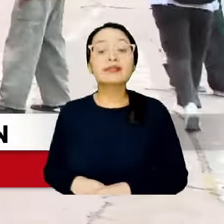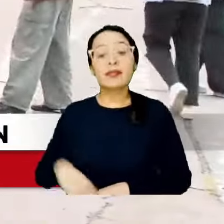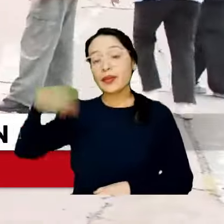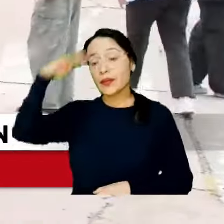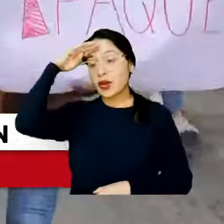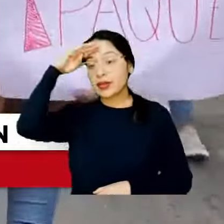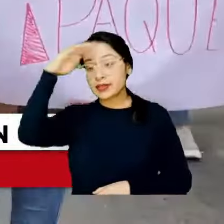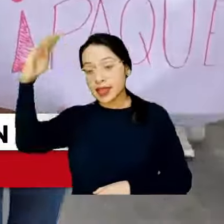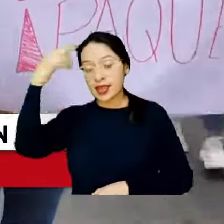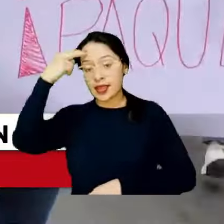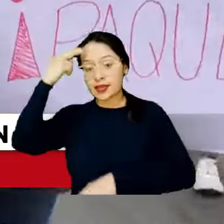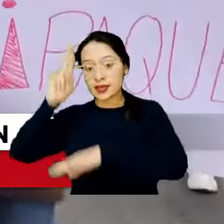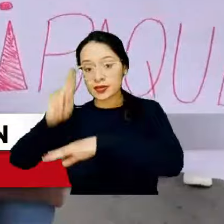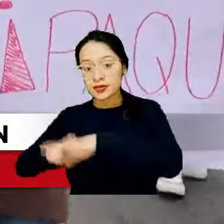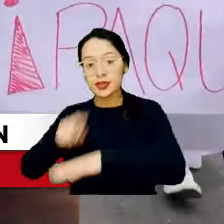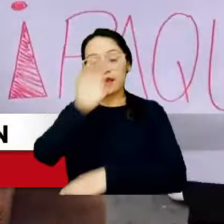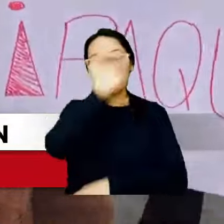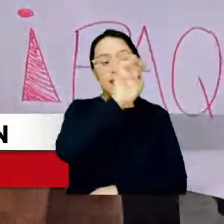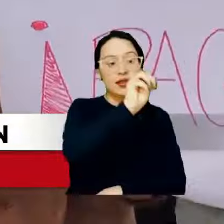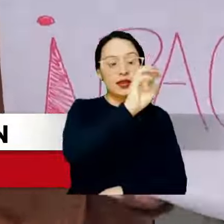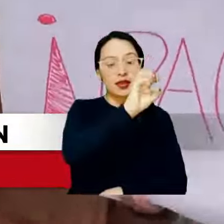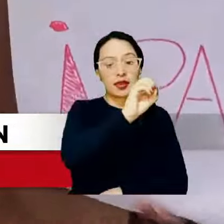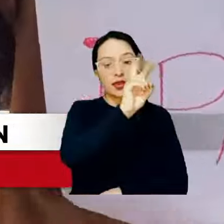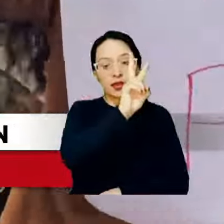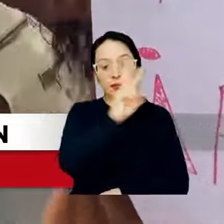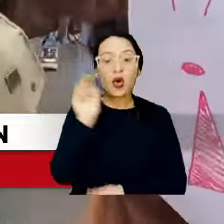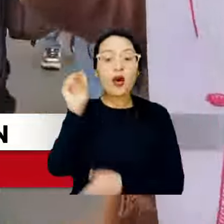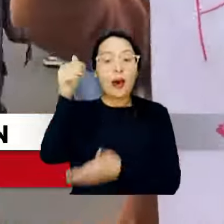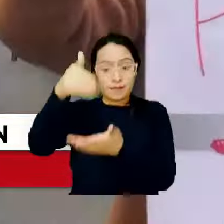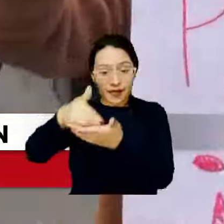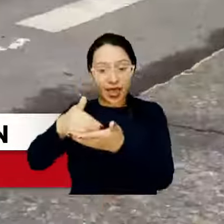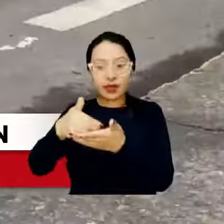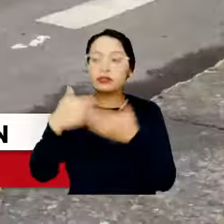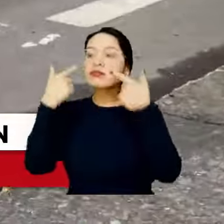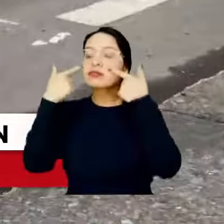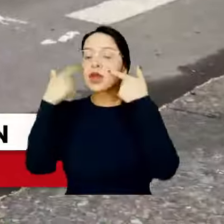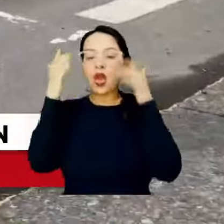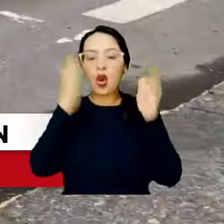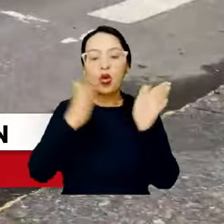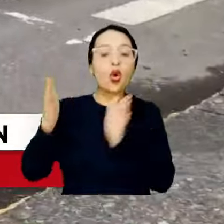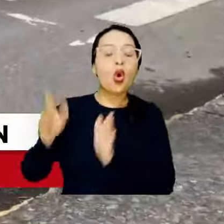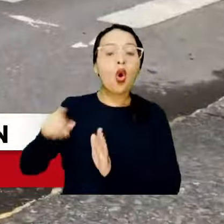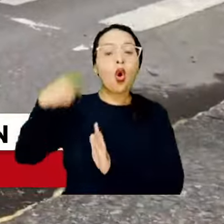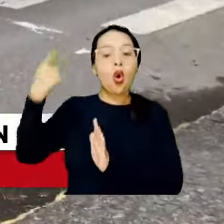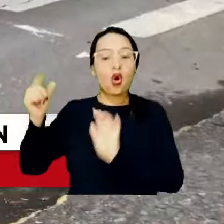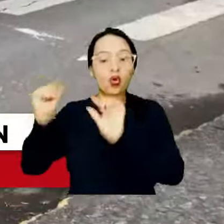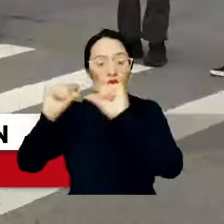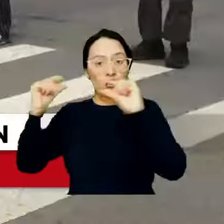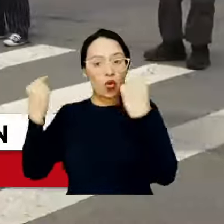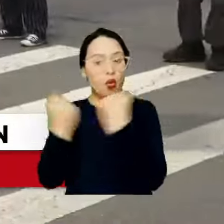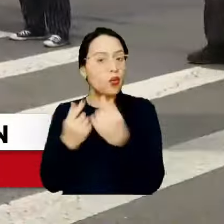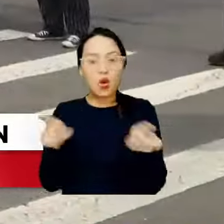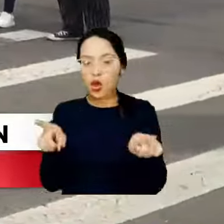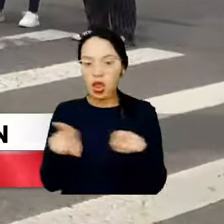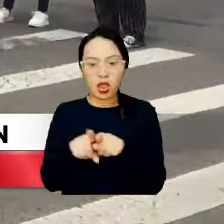evitar desmanes. Hasta el cierre de esta entrega se desconoce si otro grupo civil realizará marchas o plantones en la ciudad en contra